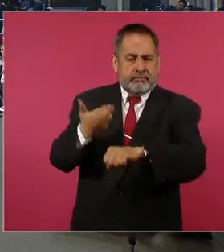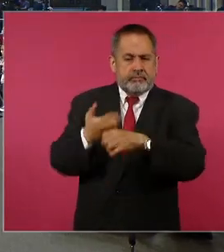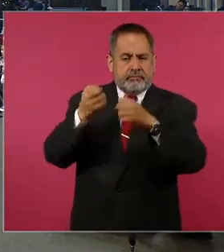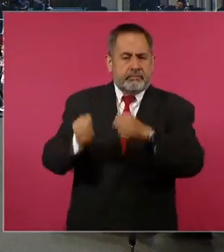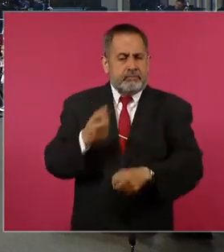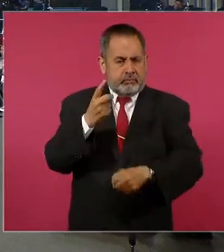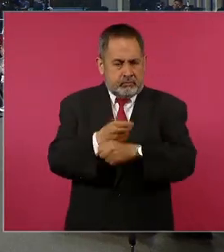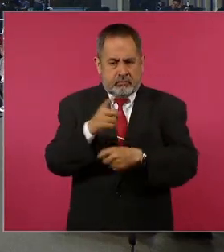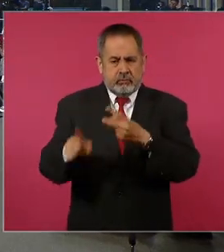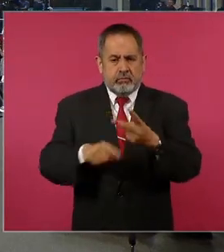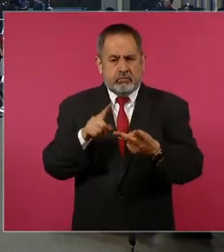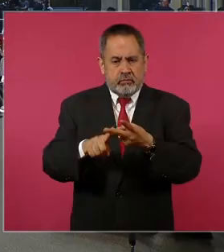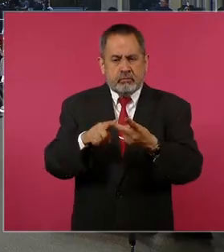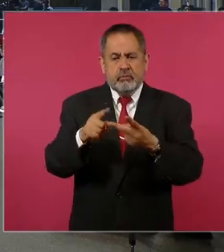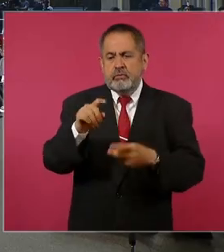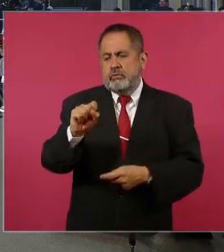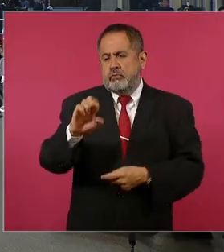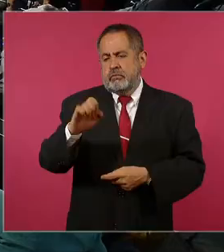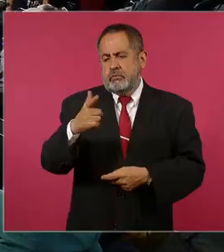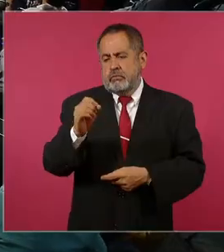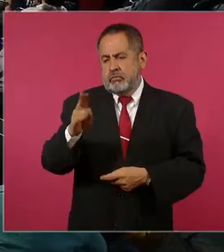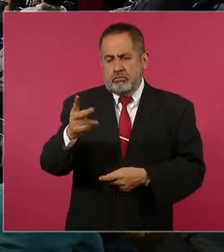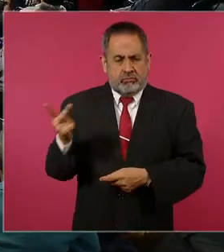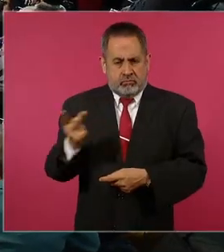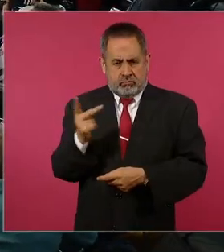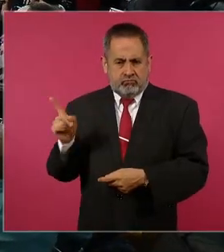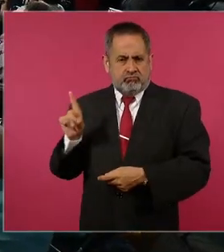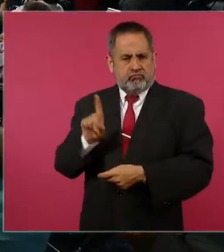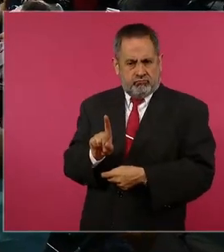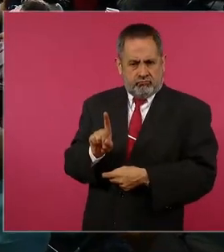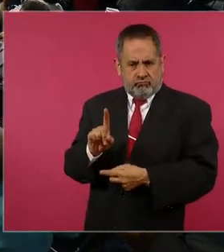Pública y a la Secretaria de Gobernación.